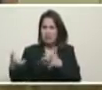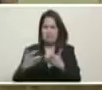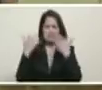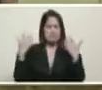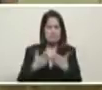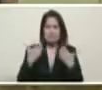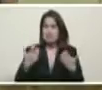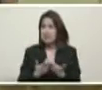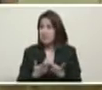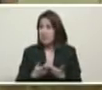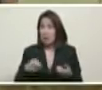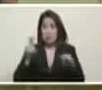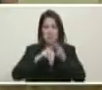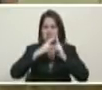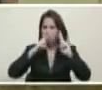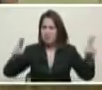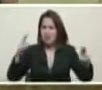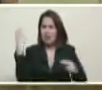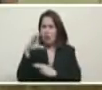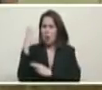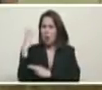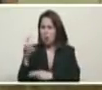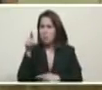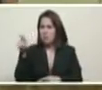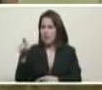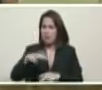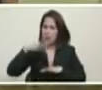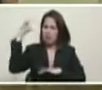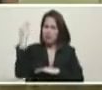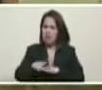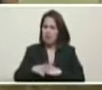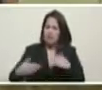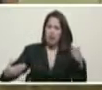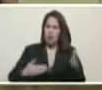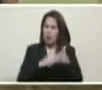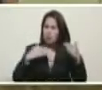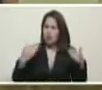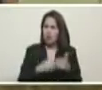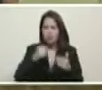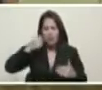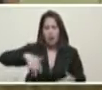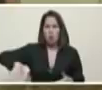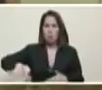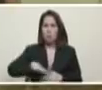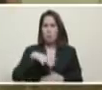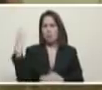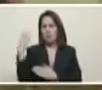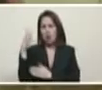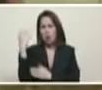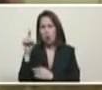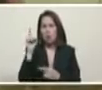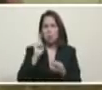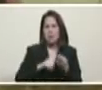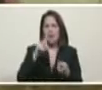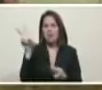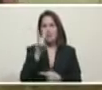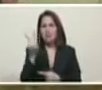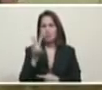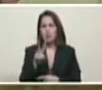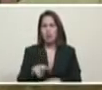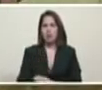paramilitares, pacifique Colombia, para que deje de hacerle daño a los pueblos de Colombia y de Venezuela.